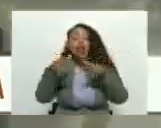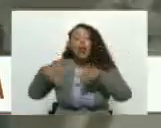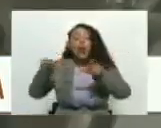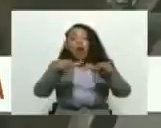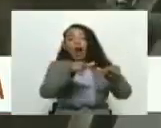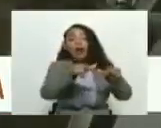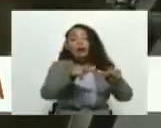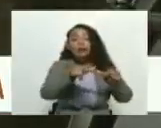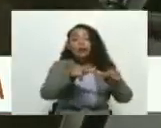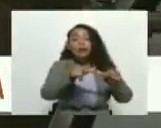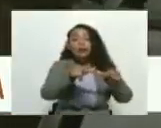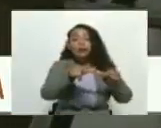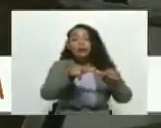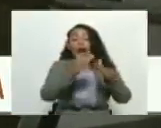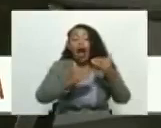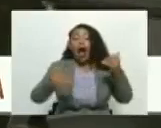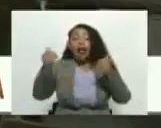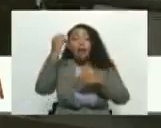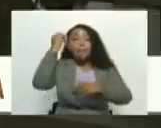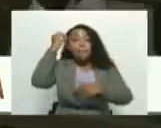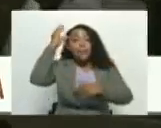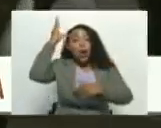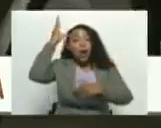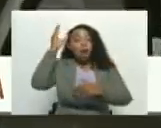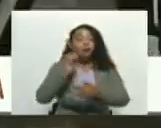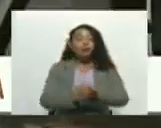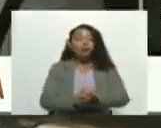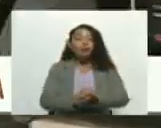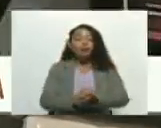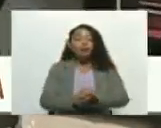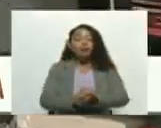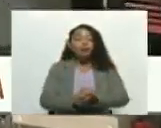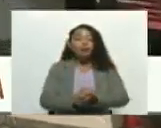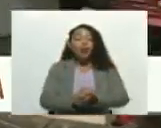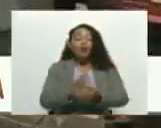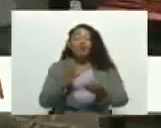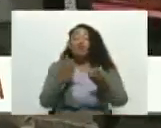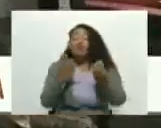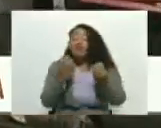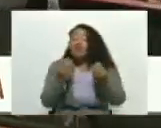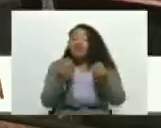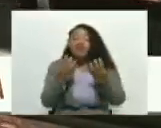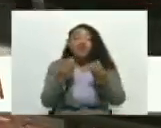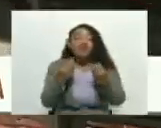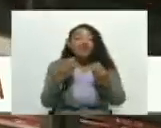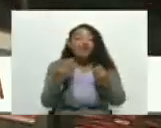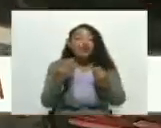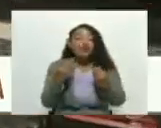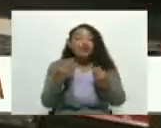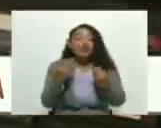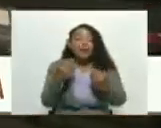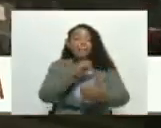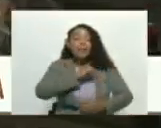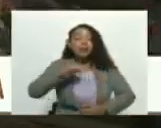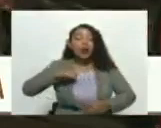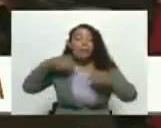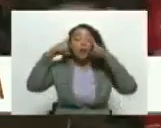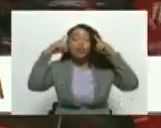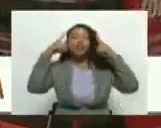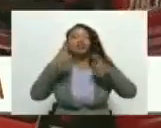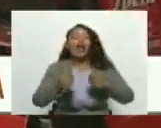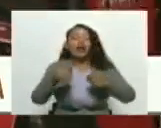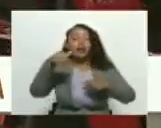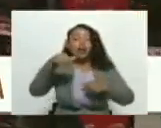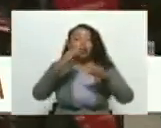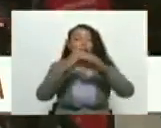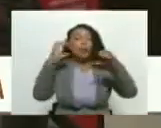vicepresidenta, altamente capacitadas, altamente con personal de excelencia para brindar a nuestro